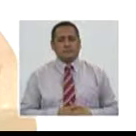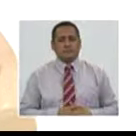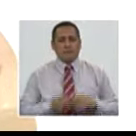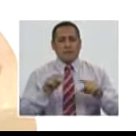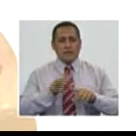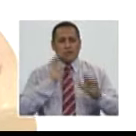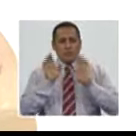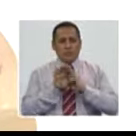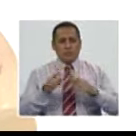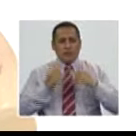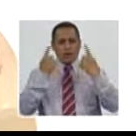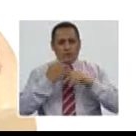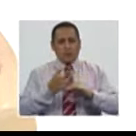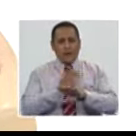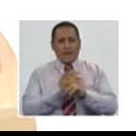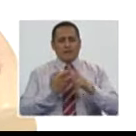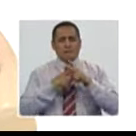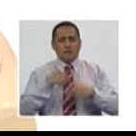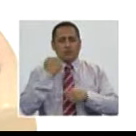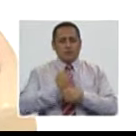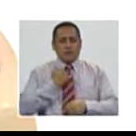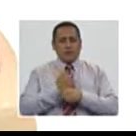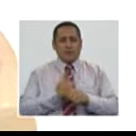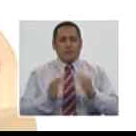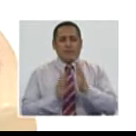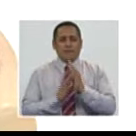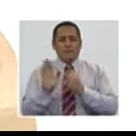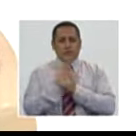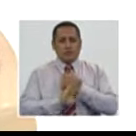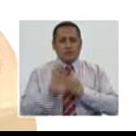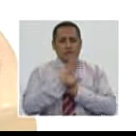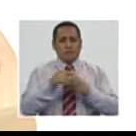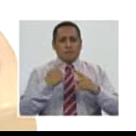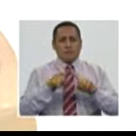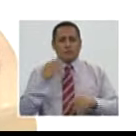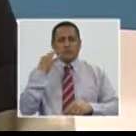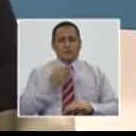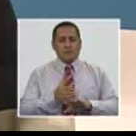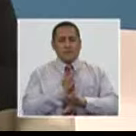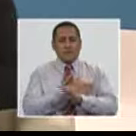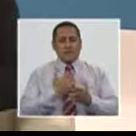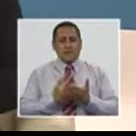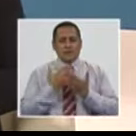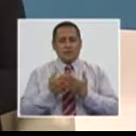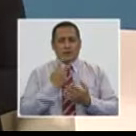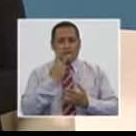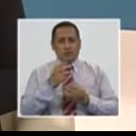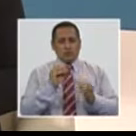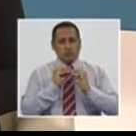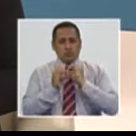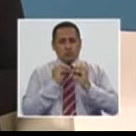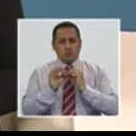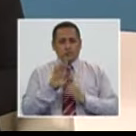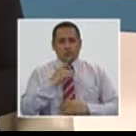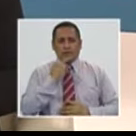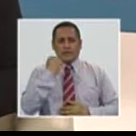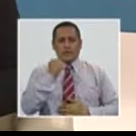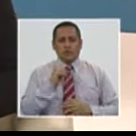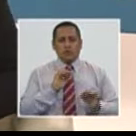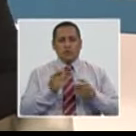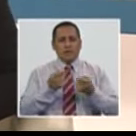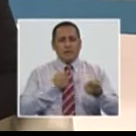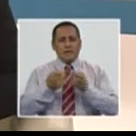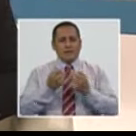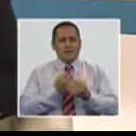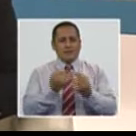es desde la fecha desde que inició los trabajos de la defensoría pero siempre asocia a sólo vulneración de derechos o